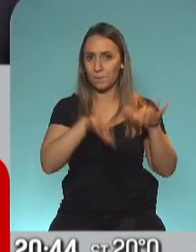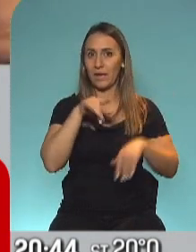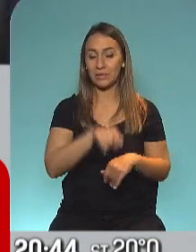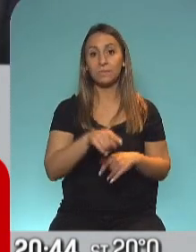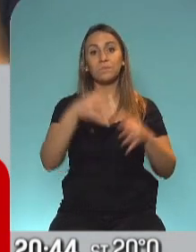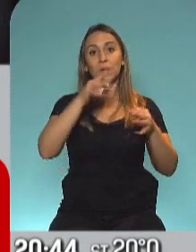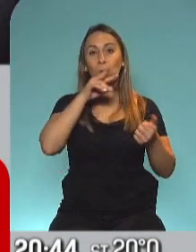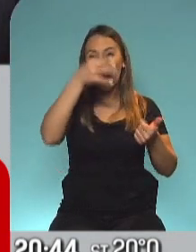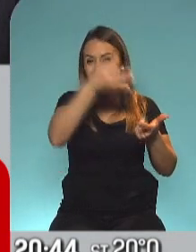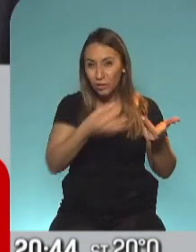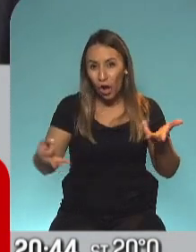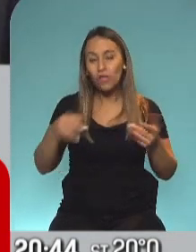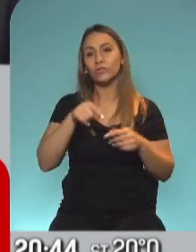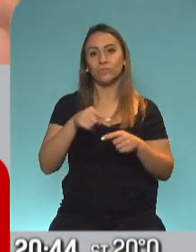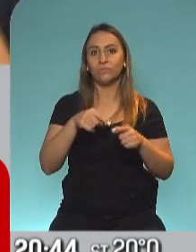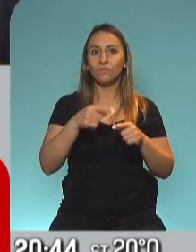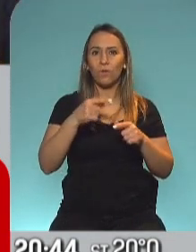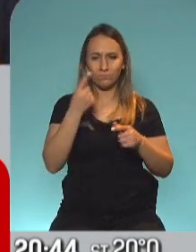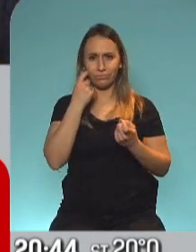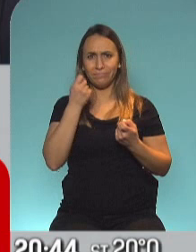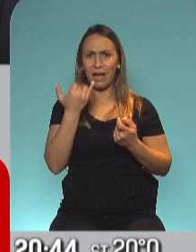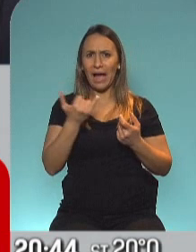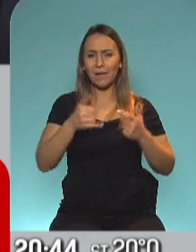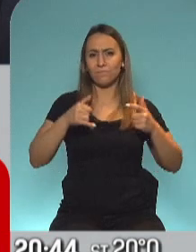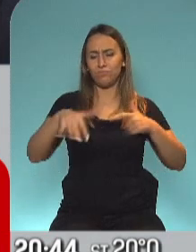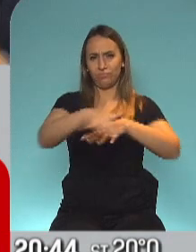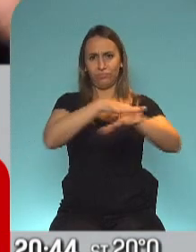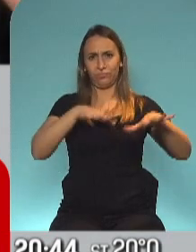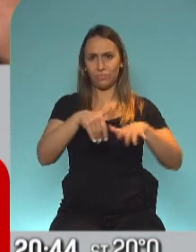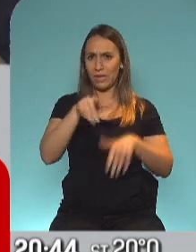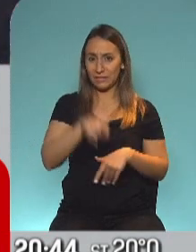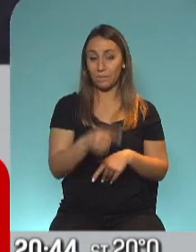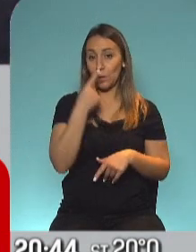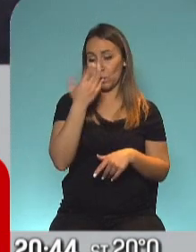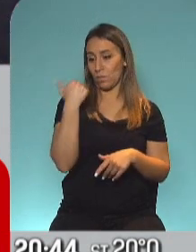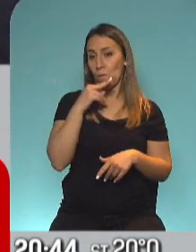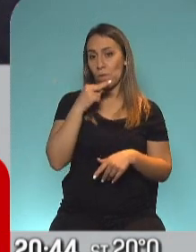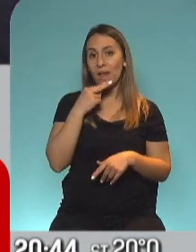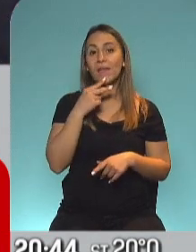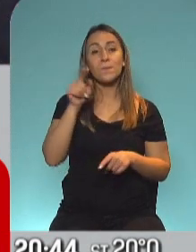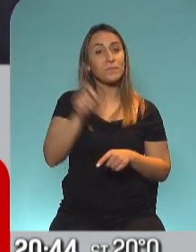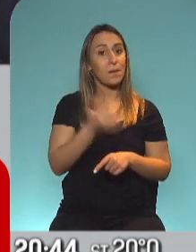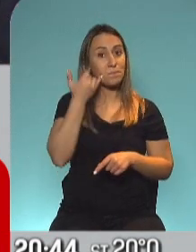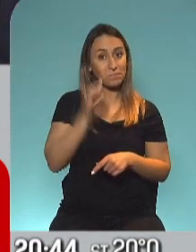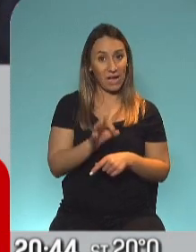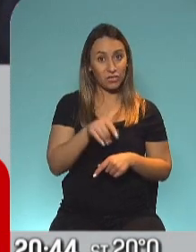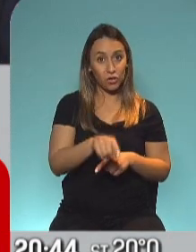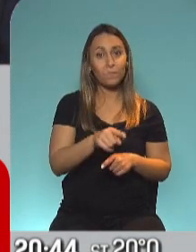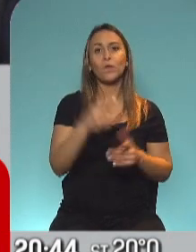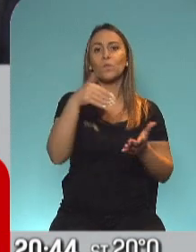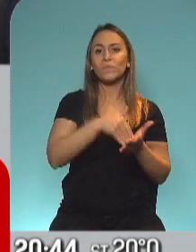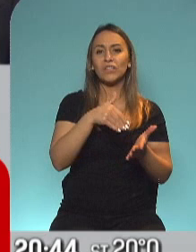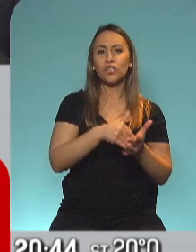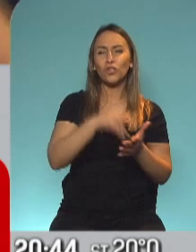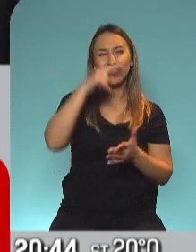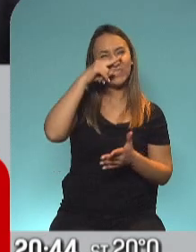mayor cantidad de afluencias. El viernes anterior, que más cantidad de gente se había movilizado, era el último viernes de mayo, donde había habido